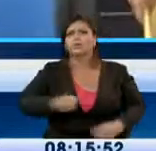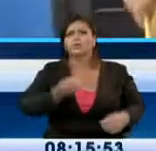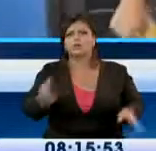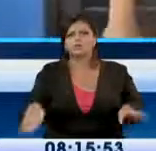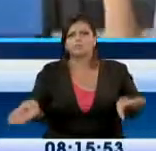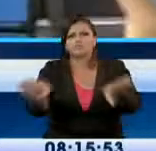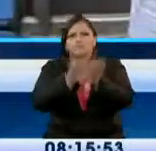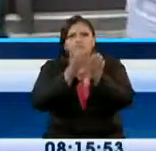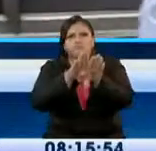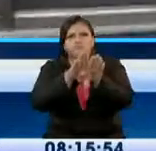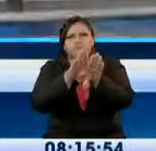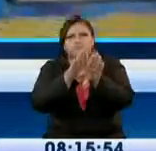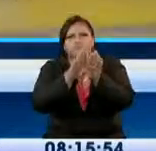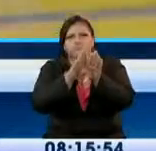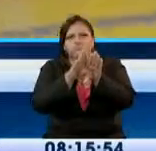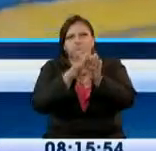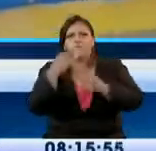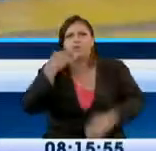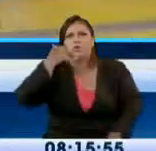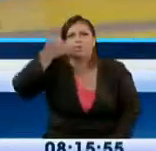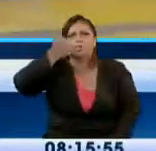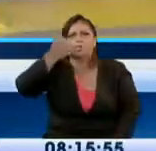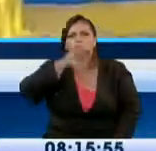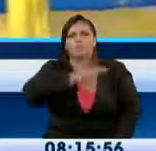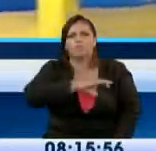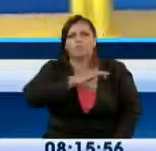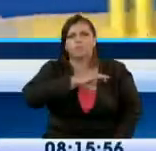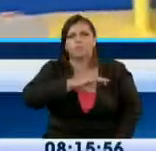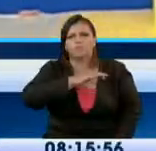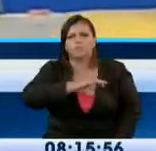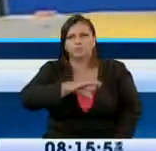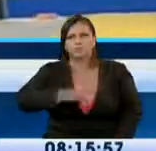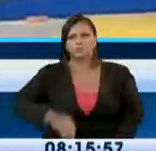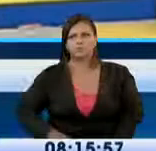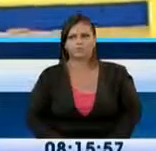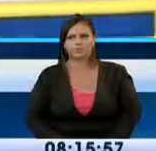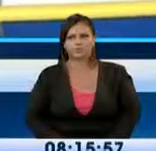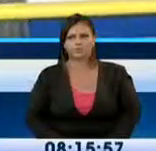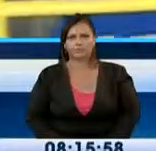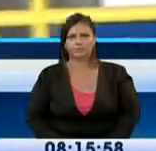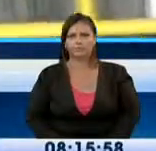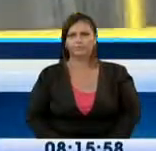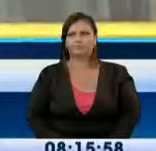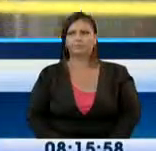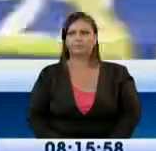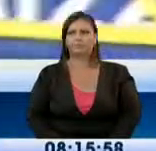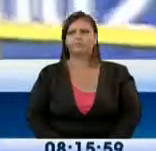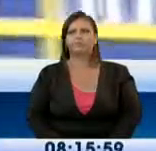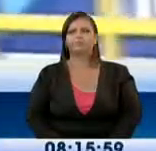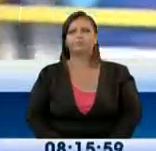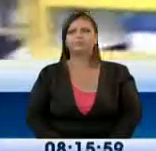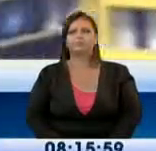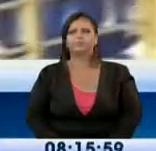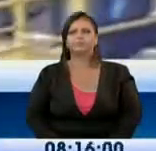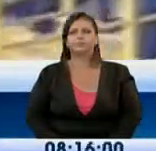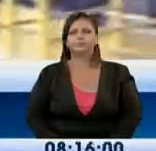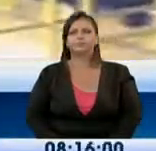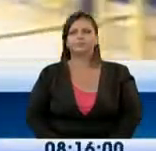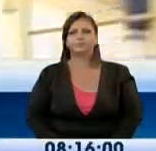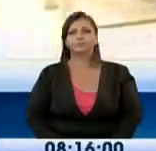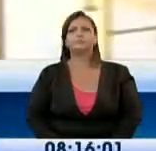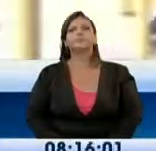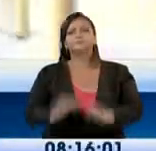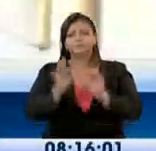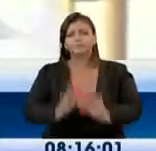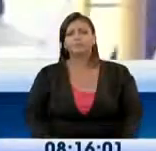llegue y la policía haga una requisa. Muchas gracias. Él estaba hablando de algo muy importante y son las medidas de